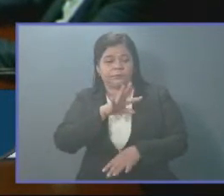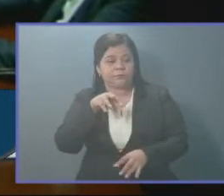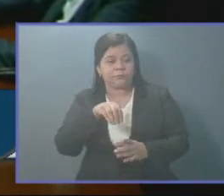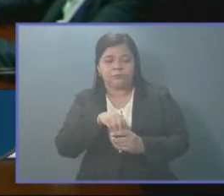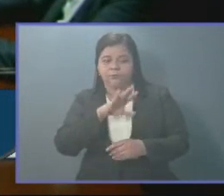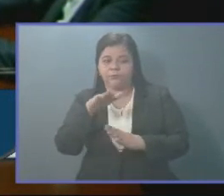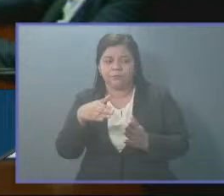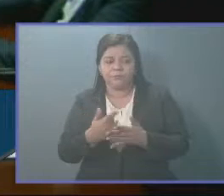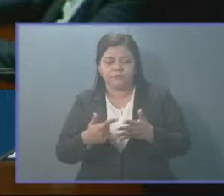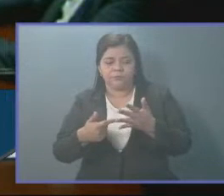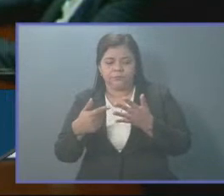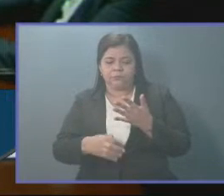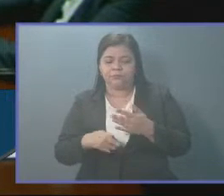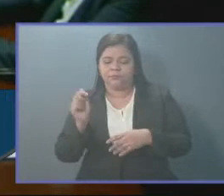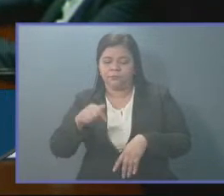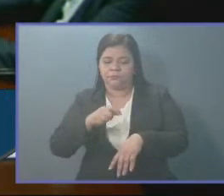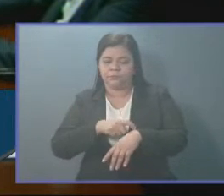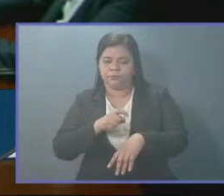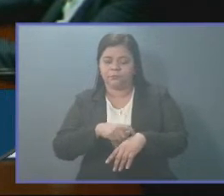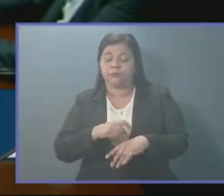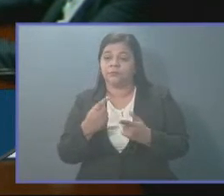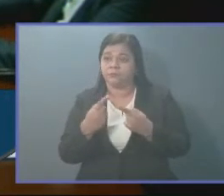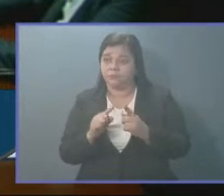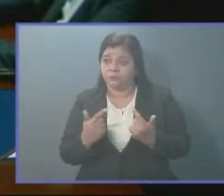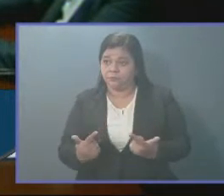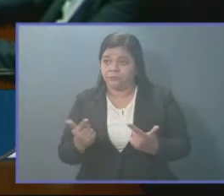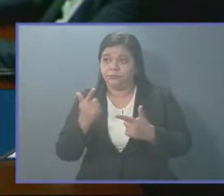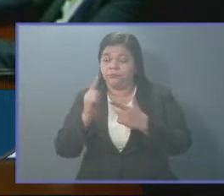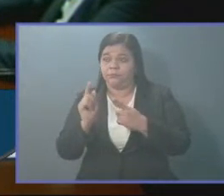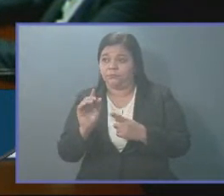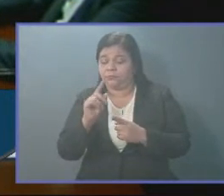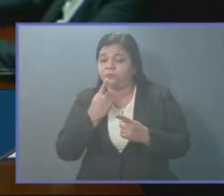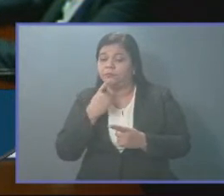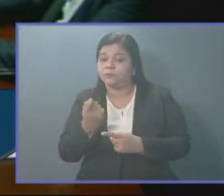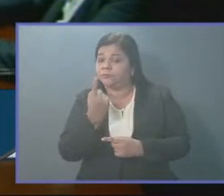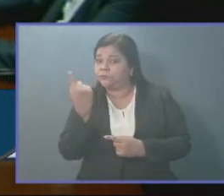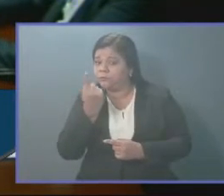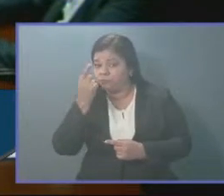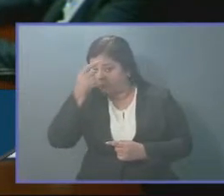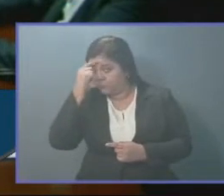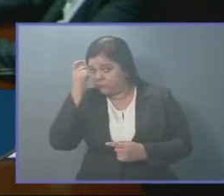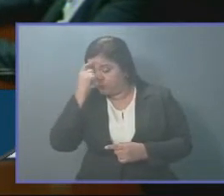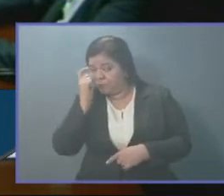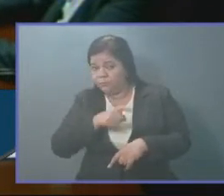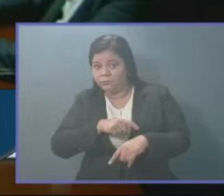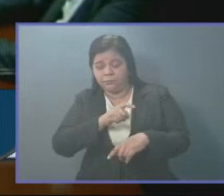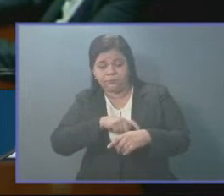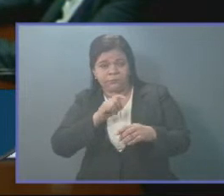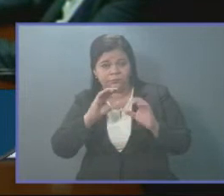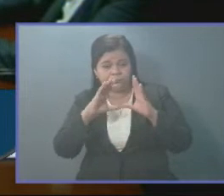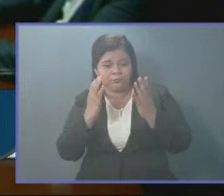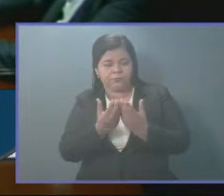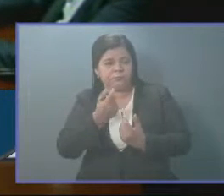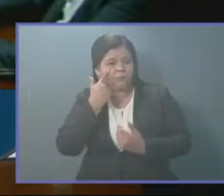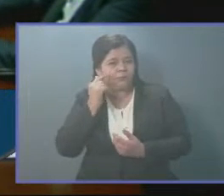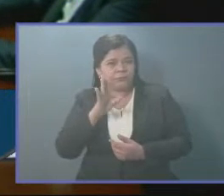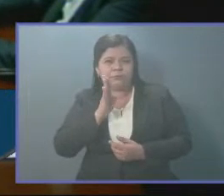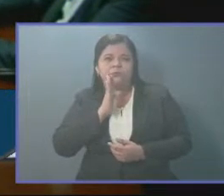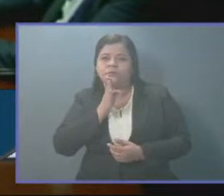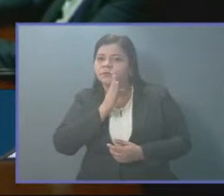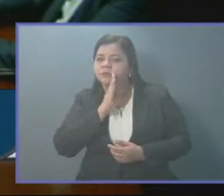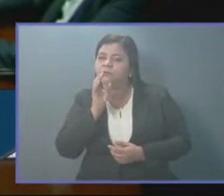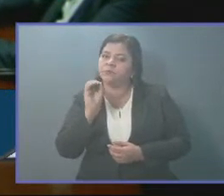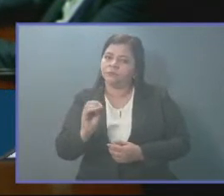de ingresos mensuales que devengamos, con el agravante que quienes solo trabajan horas clases, en su mayoría docentes de educación media y educación